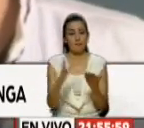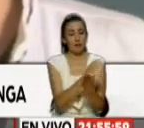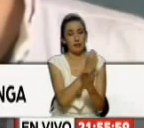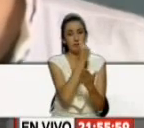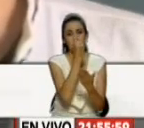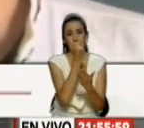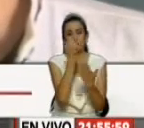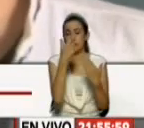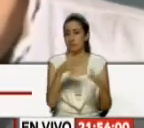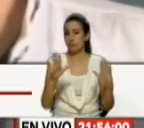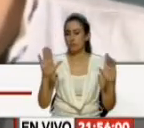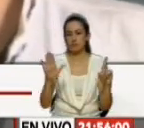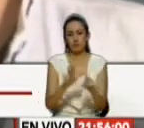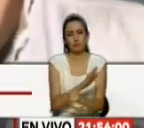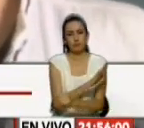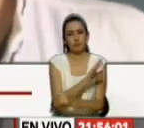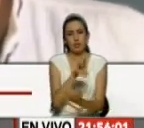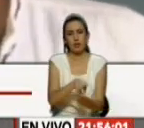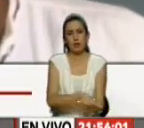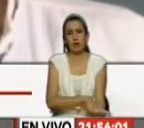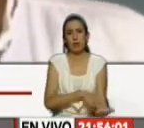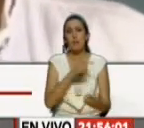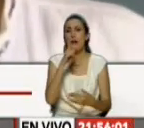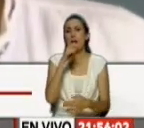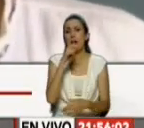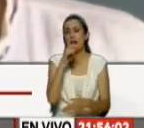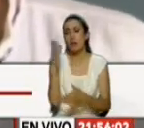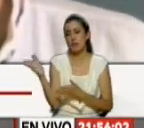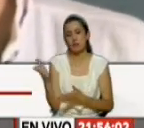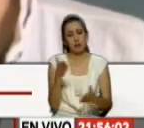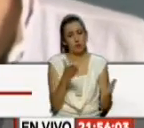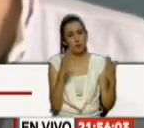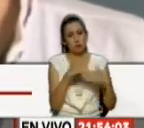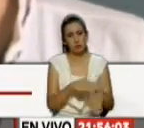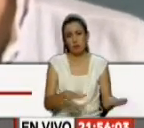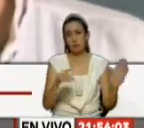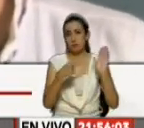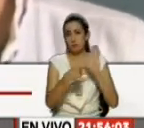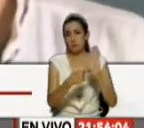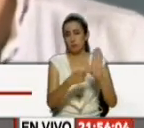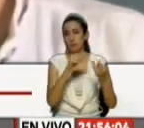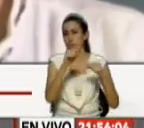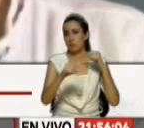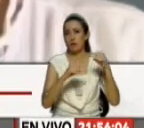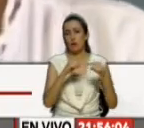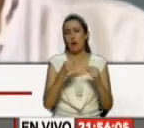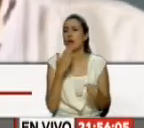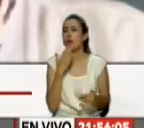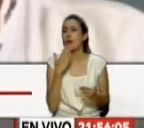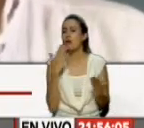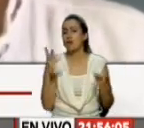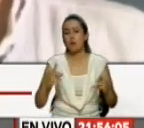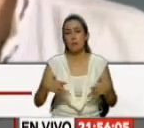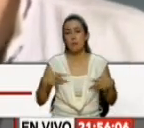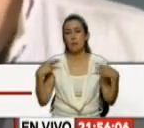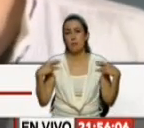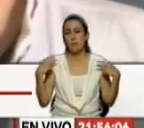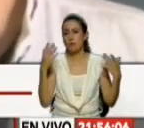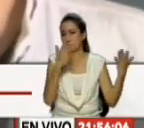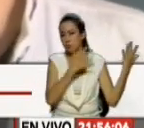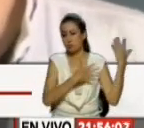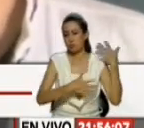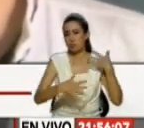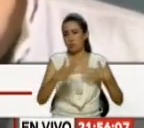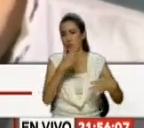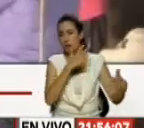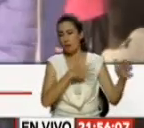totalmente, mostrándote la tradición de La Tacunga, mostrándote cómo se vivía antes, las historias de que tienen